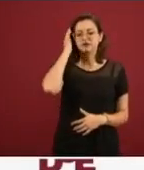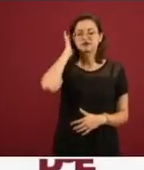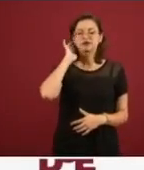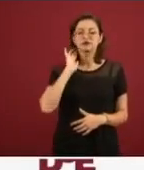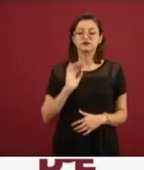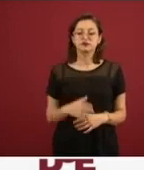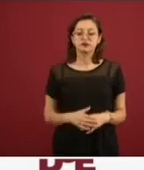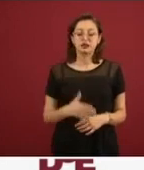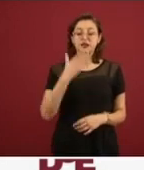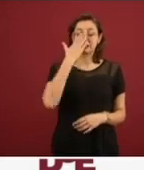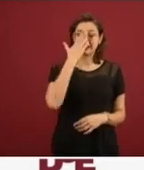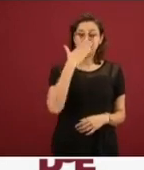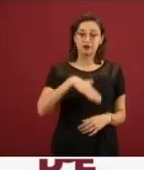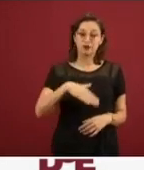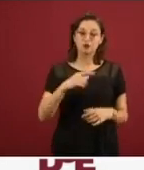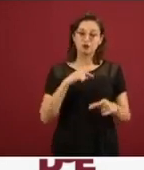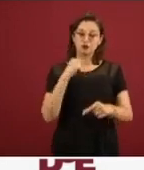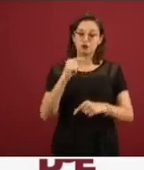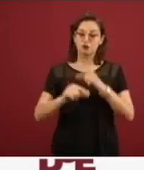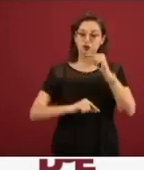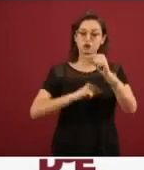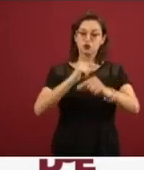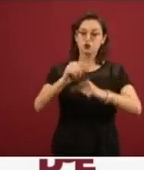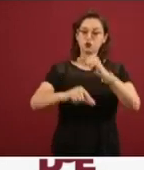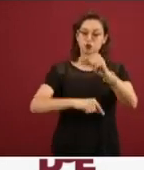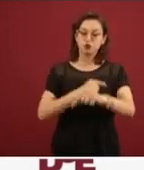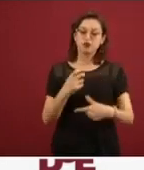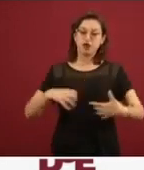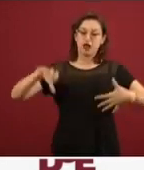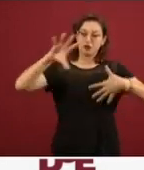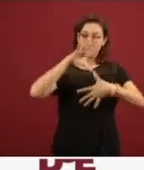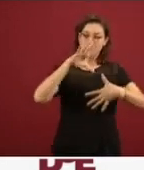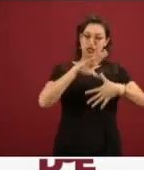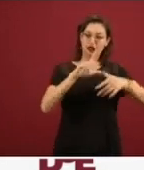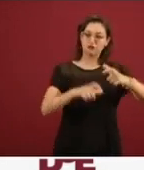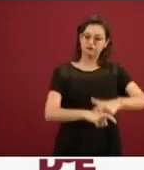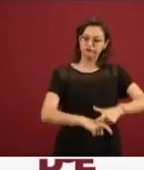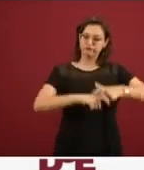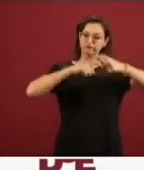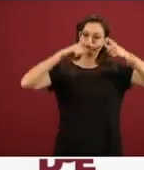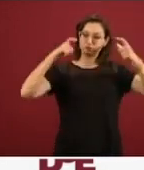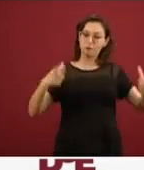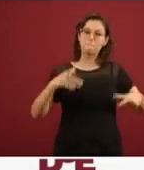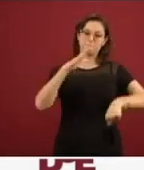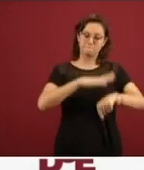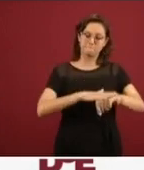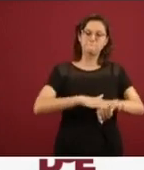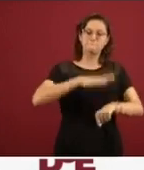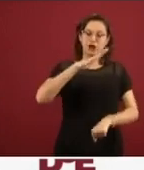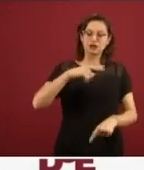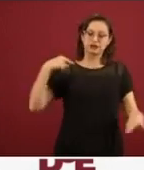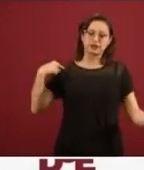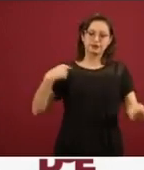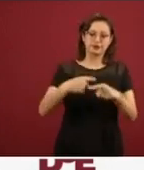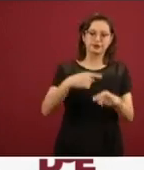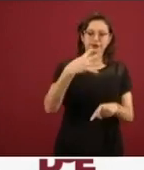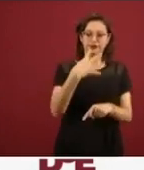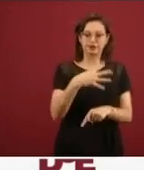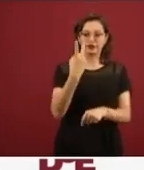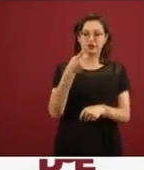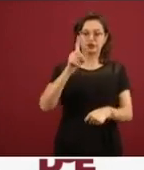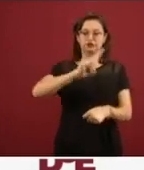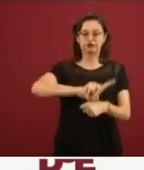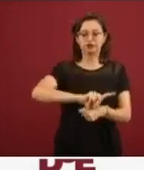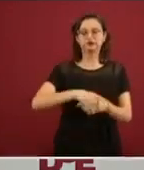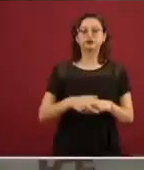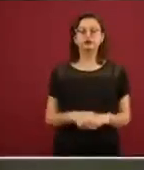esperamos que en un momento las Américas tome el primer lugar en la proporción de casos confirmados en los últimos 14 días. En